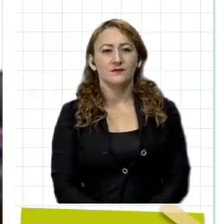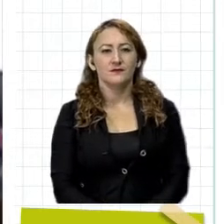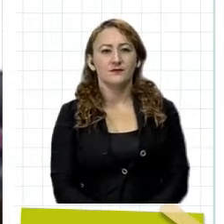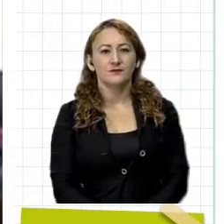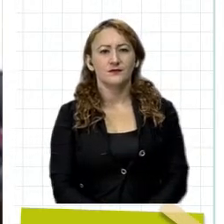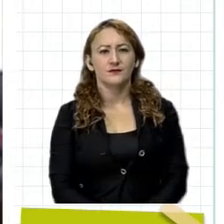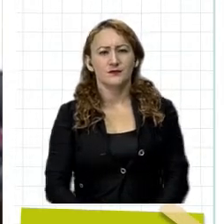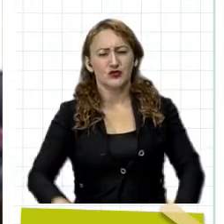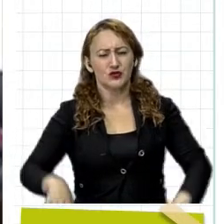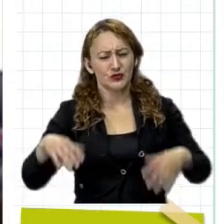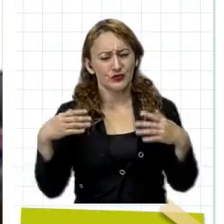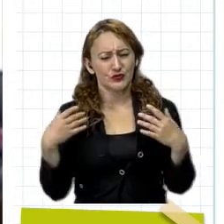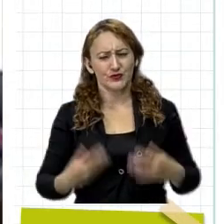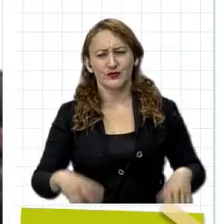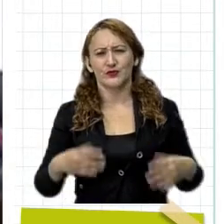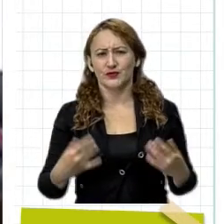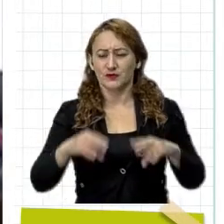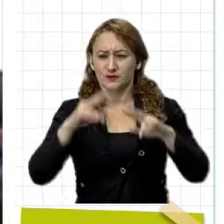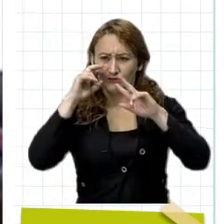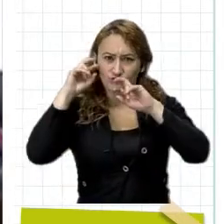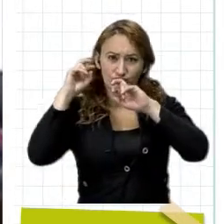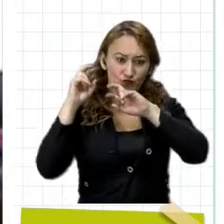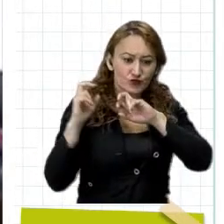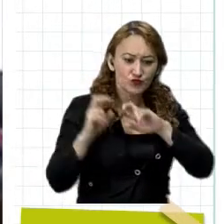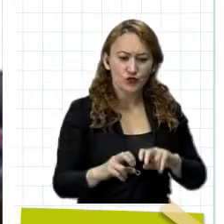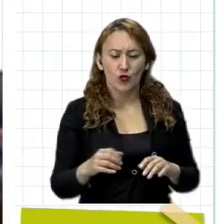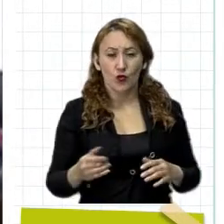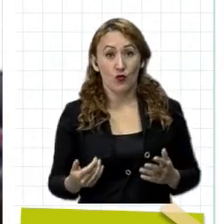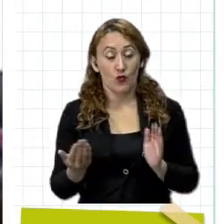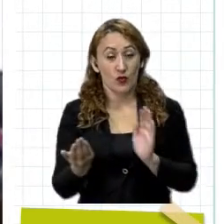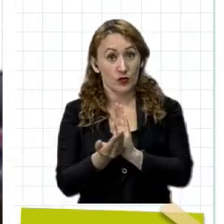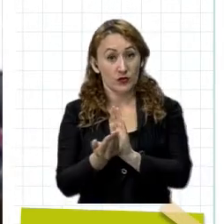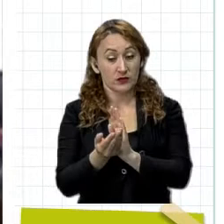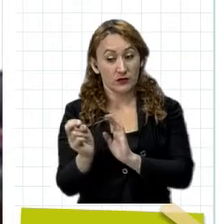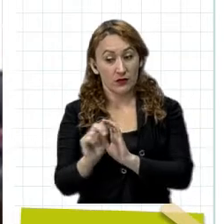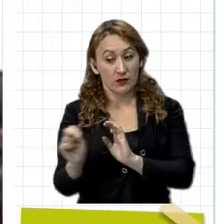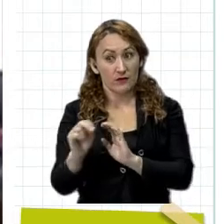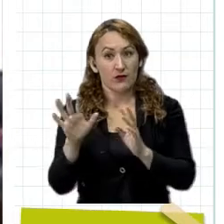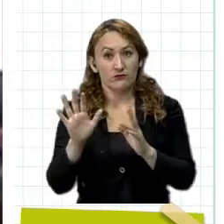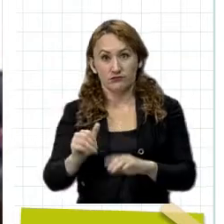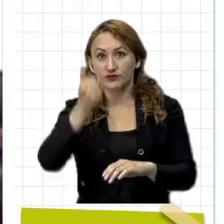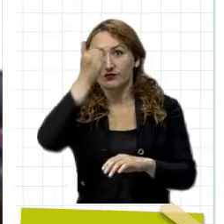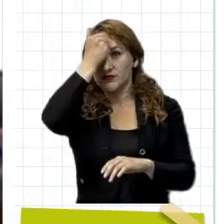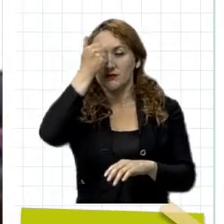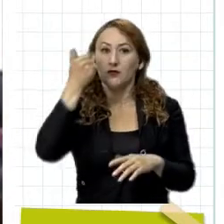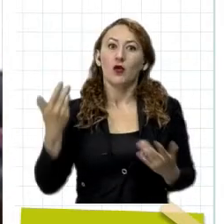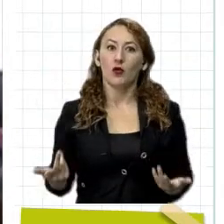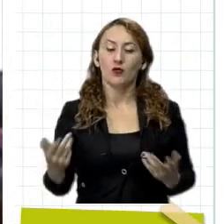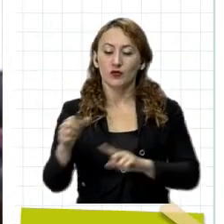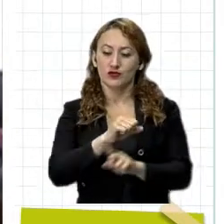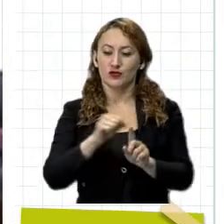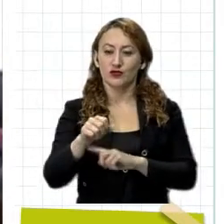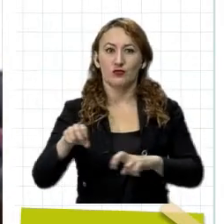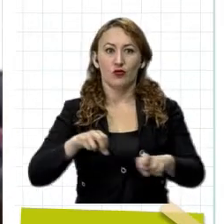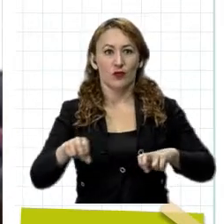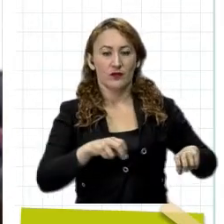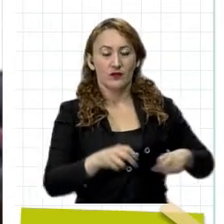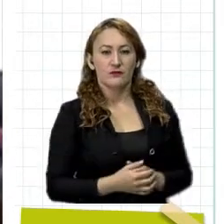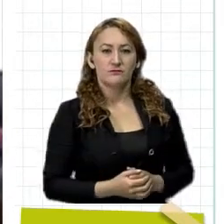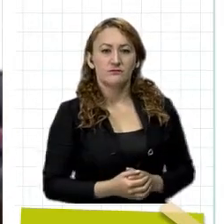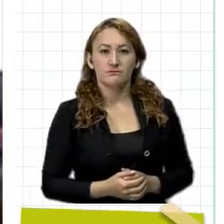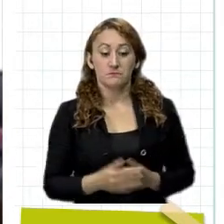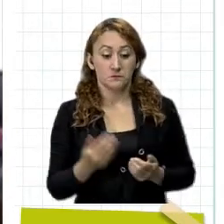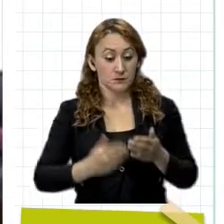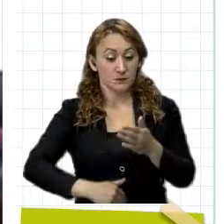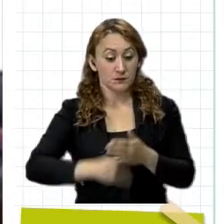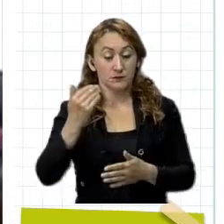Numerosos estudios han planteado que el nivel de educación ha sido un factor esencial para lograr la movilidad social. Cuando se inicia